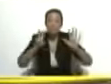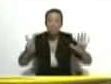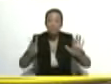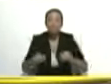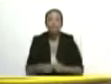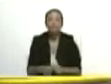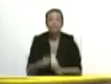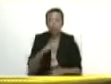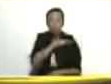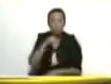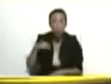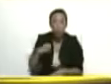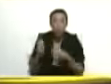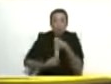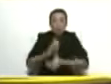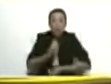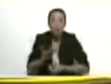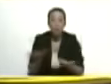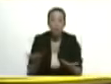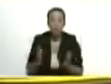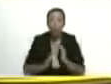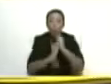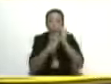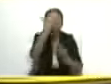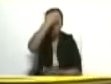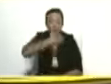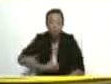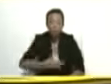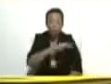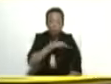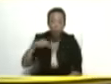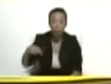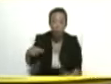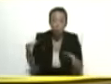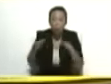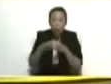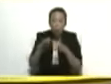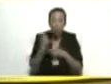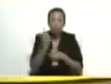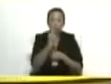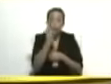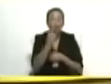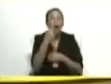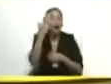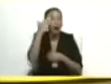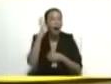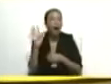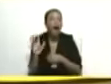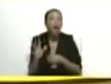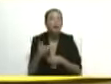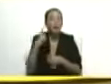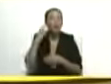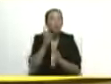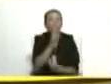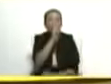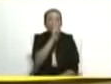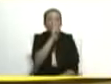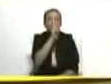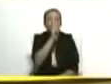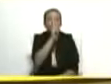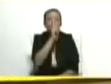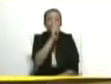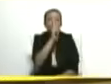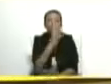Solo que nosotros, como diría un personaje muy conocido, solo que ellos no contaban con nuestra astucia y nosotros